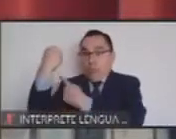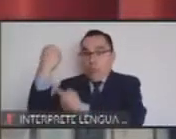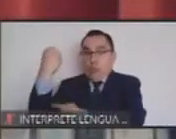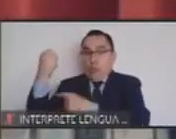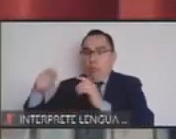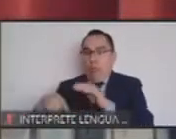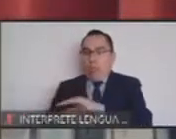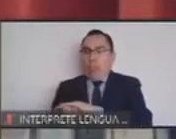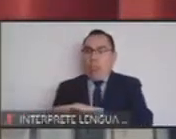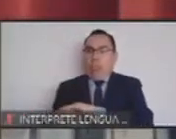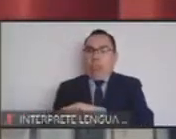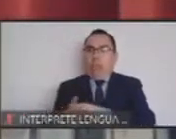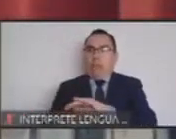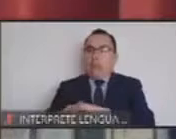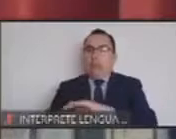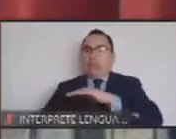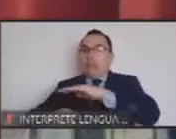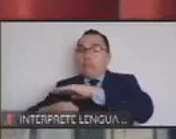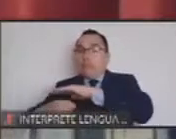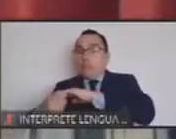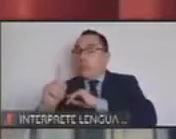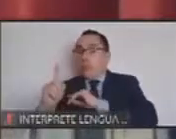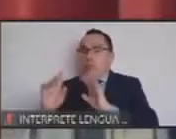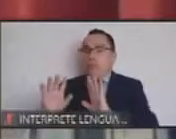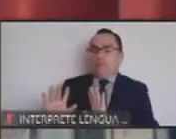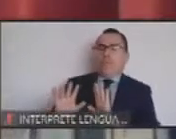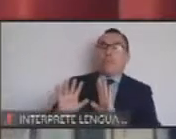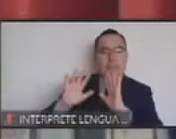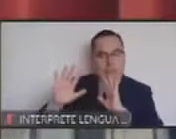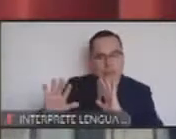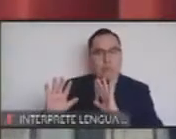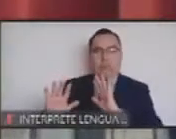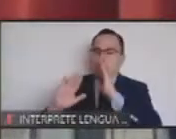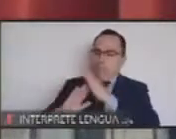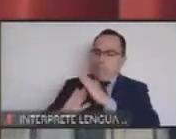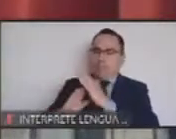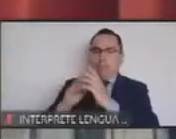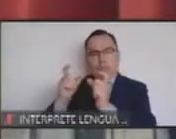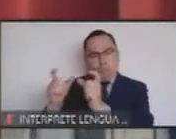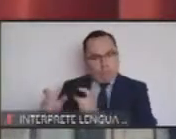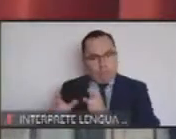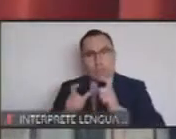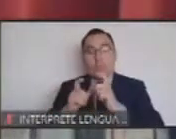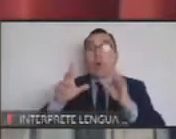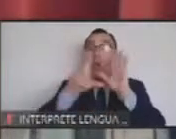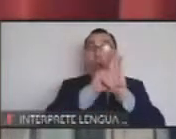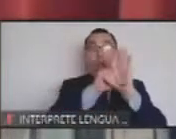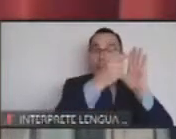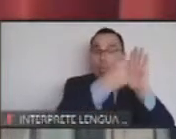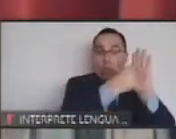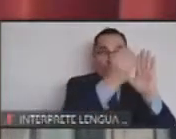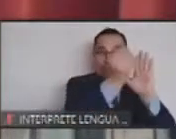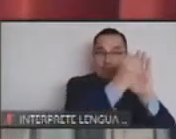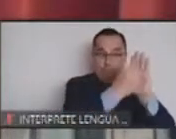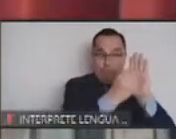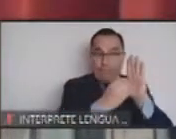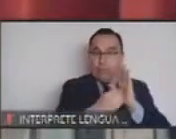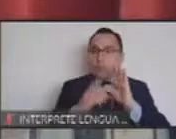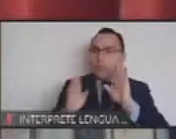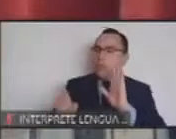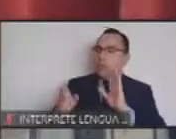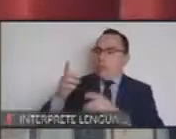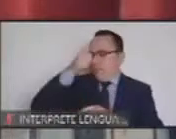cometer. Debemos tener presente este respecto que no solamente hay legislación que establece algunas conductas